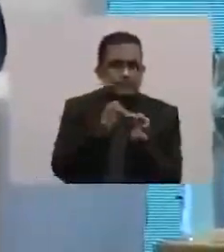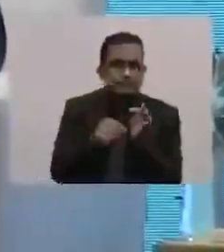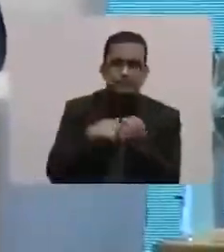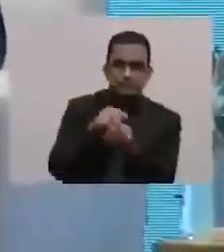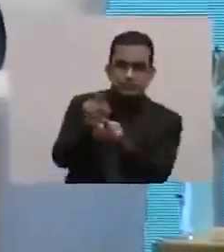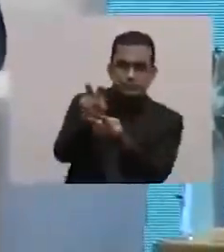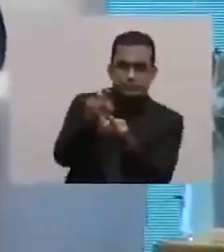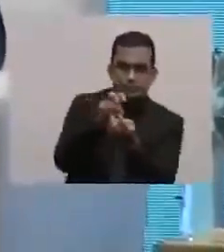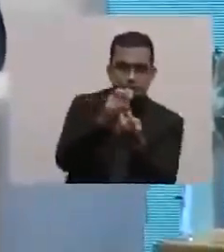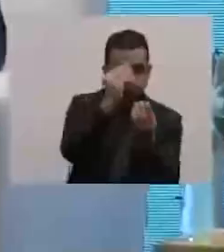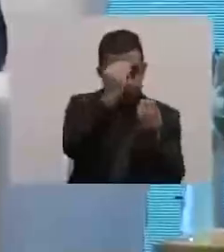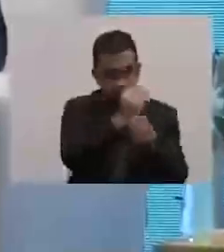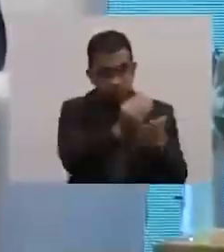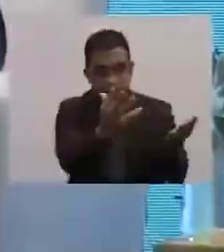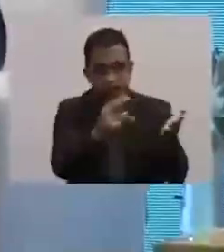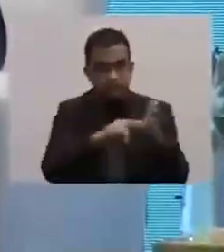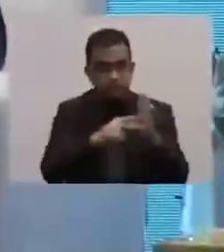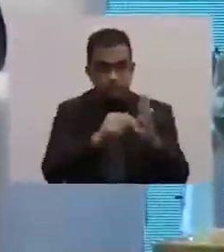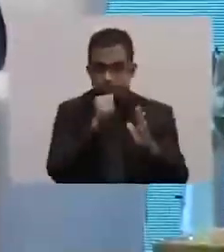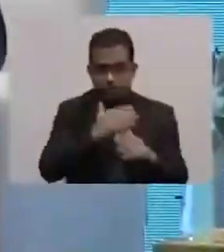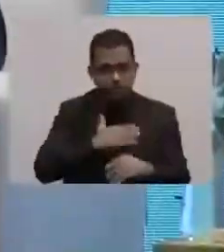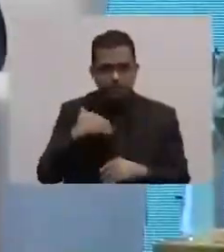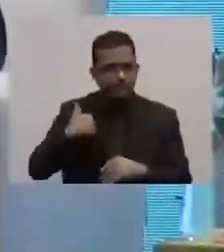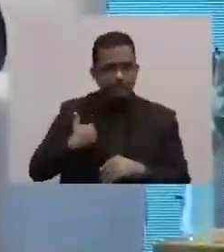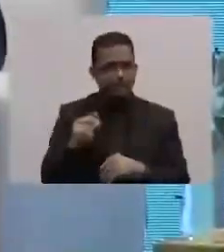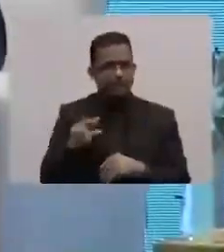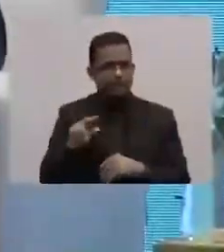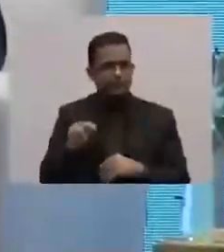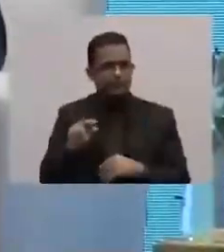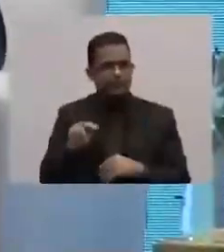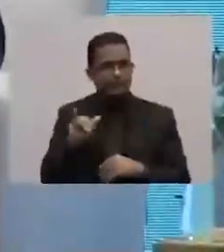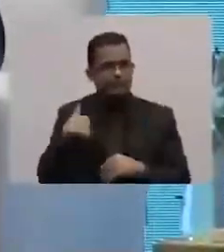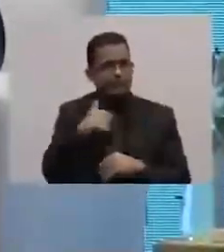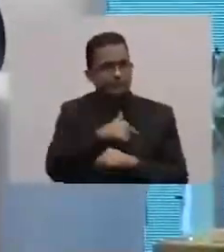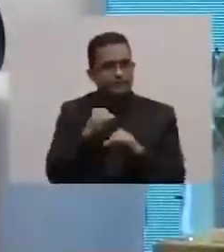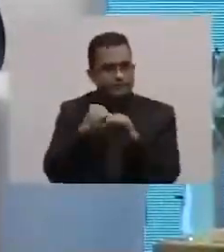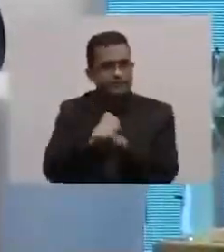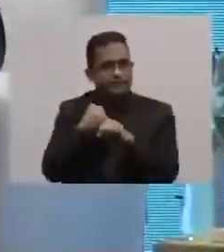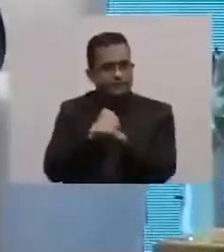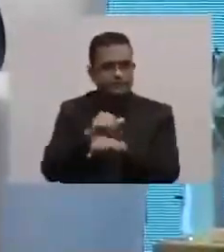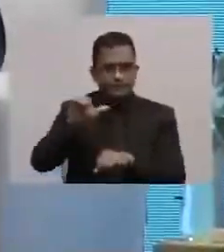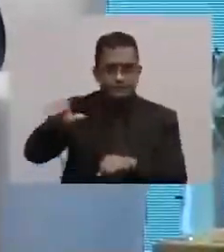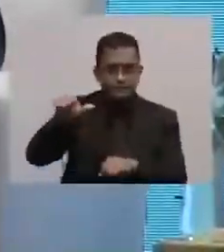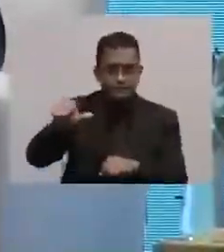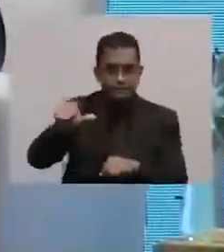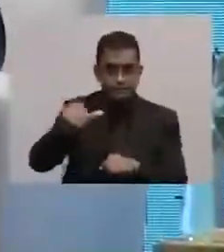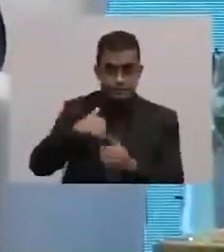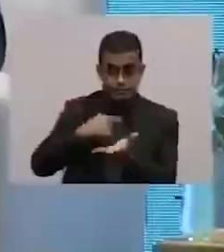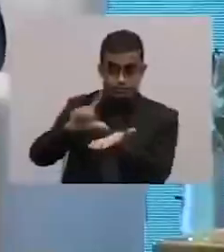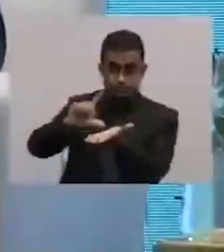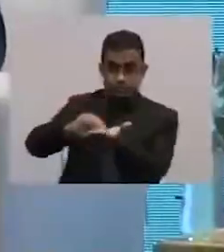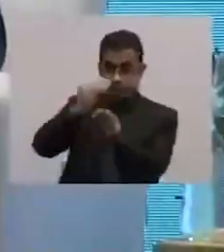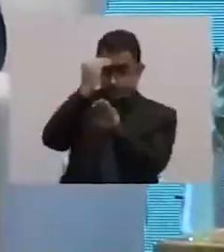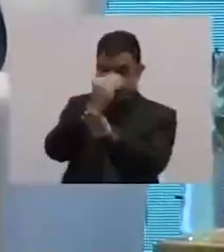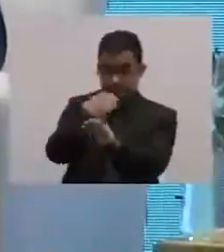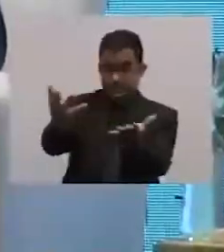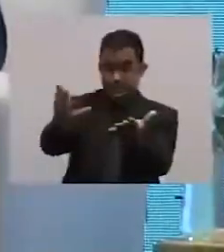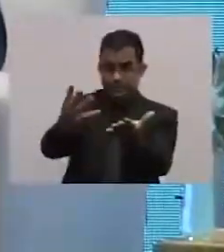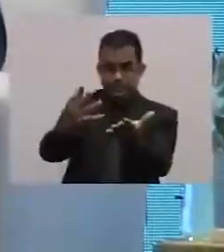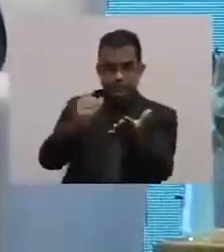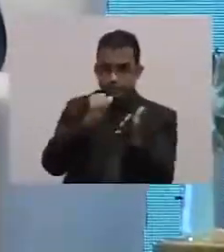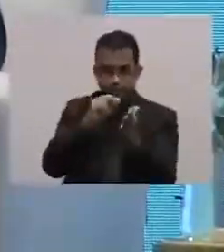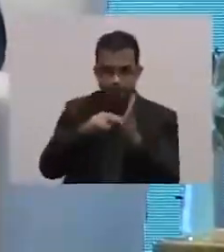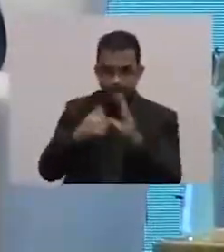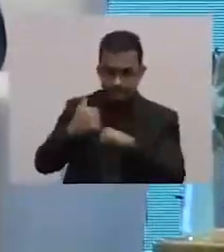la prisión por el ejercicio, por el delito de palabra al que José se refería. Lo hemos logrado en el